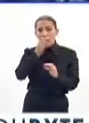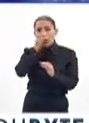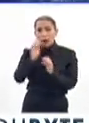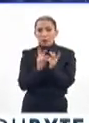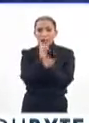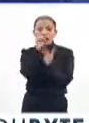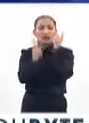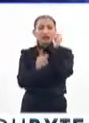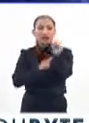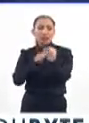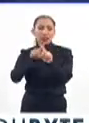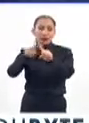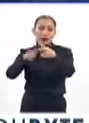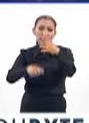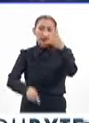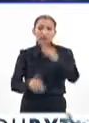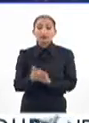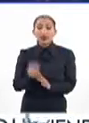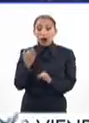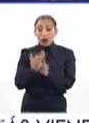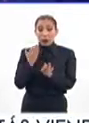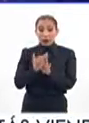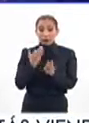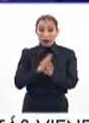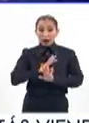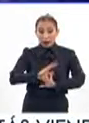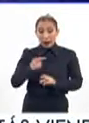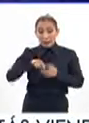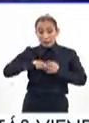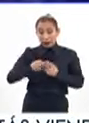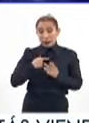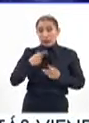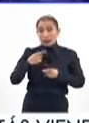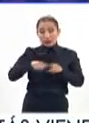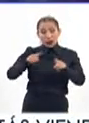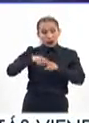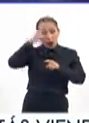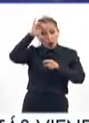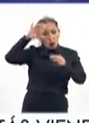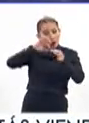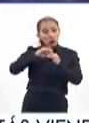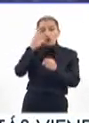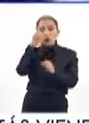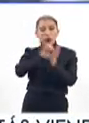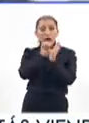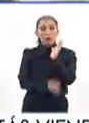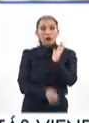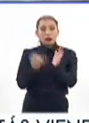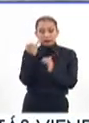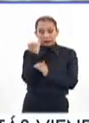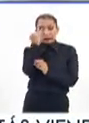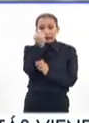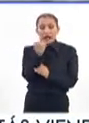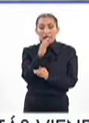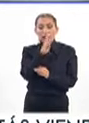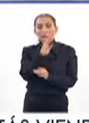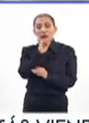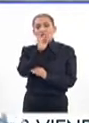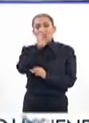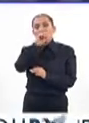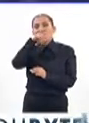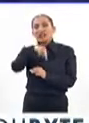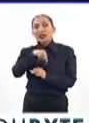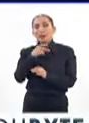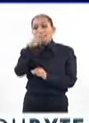flora y fauna, entre otros. A la fecha, están en curso diversos convenios. Uno de ellos es la iniciativa Biofin